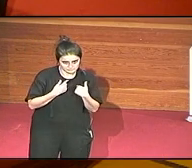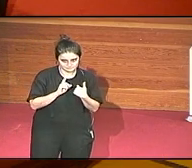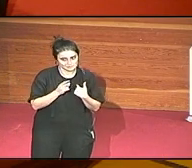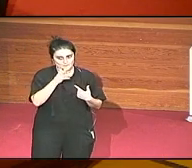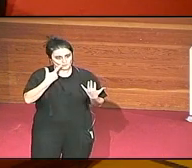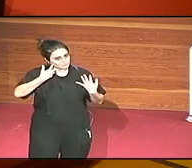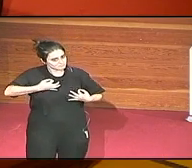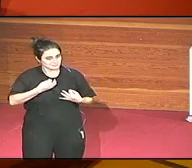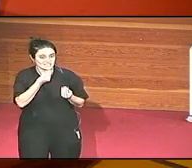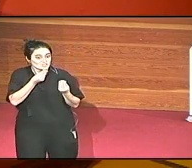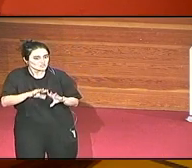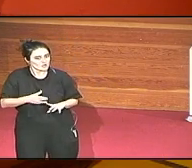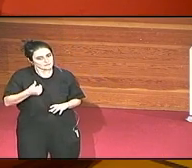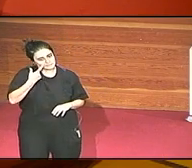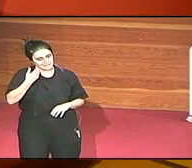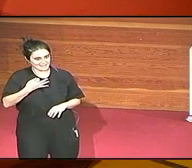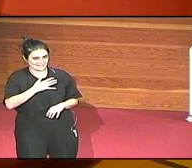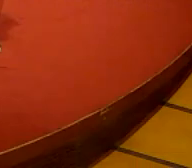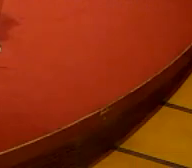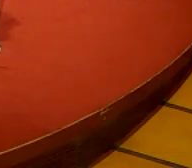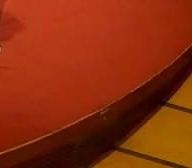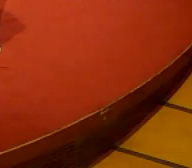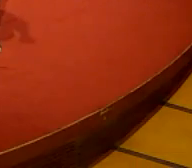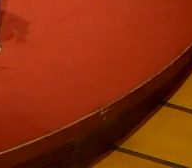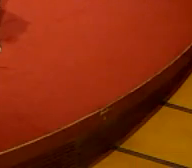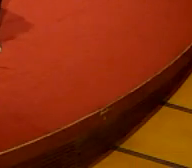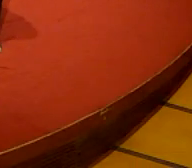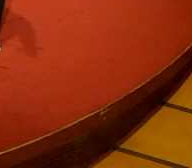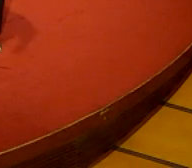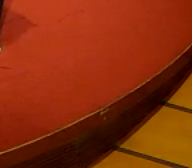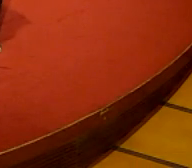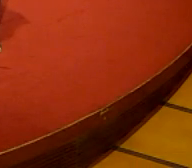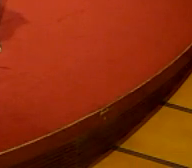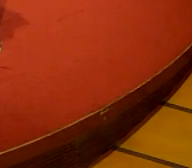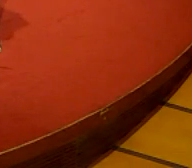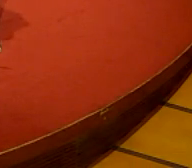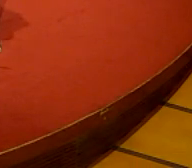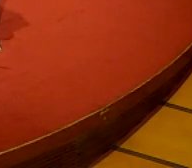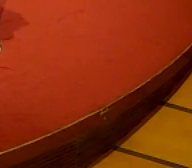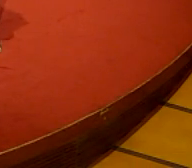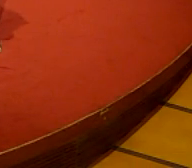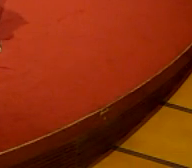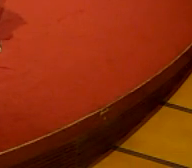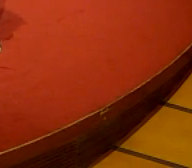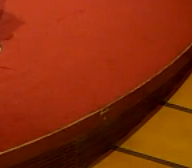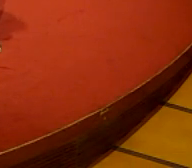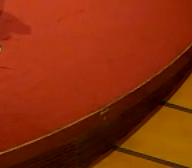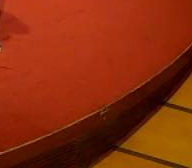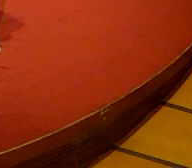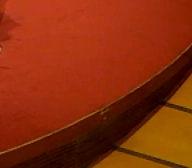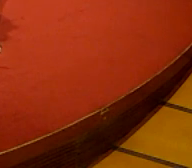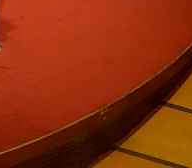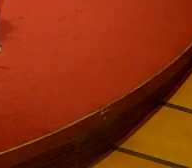son más reales que las la gente puede expresarse antes decía margaret sale una margaret que no habría podido salir al principio aquí sale una